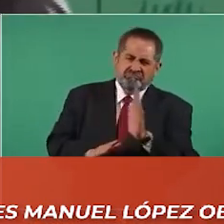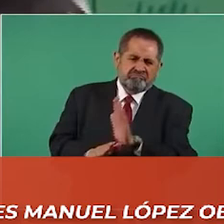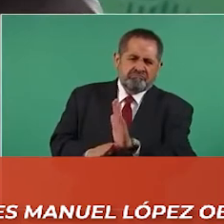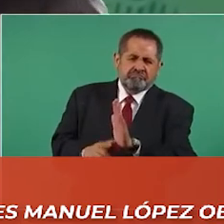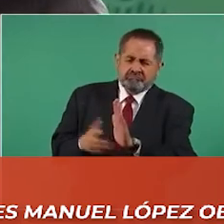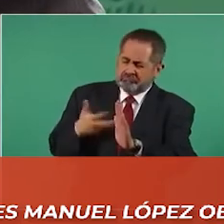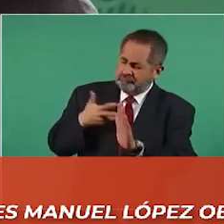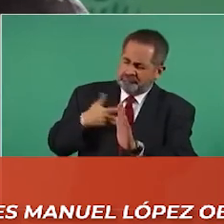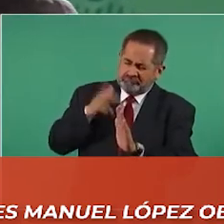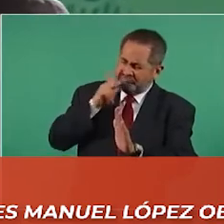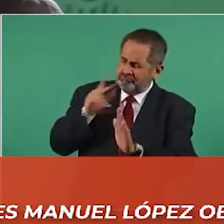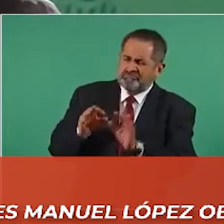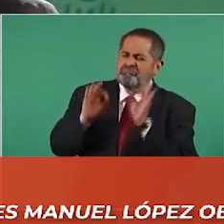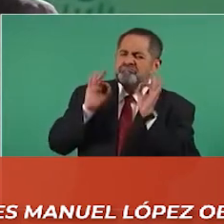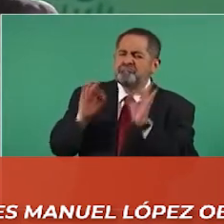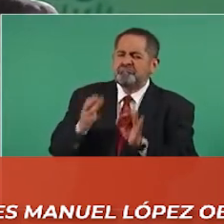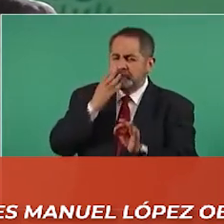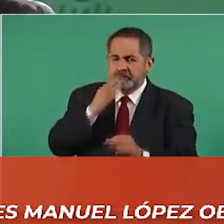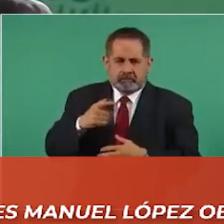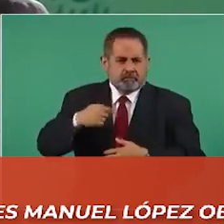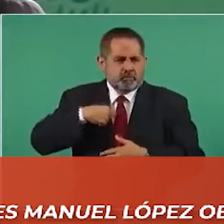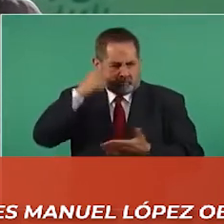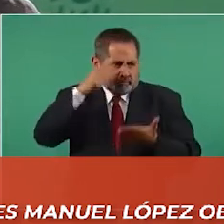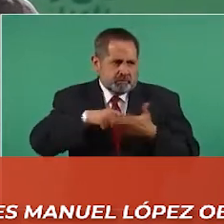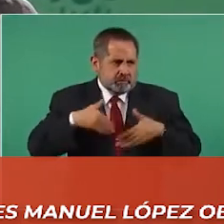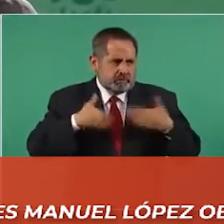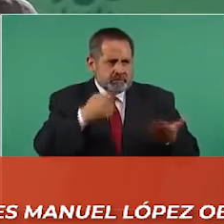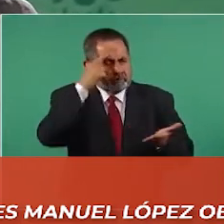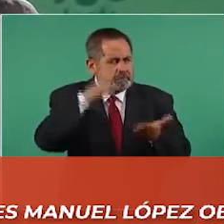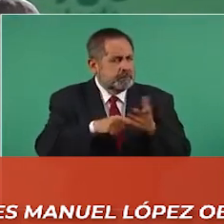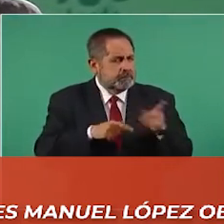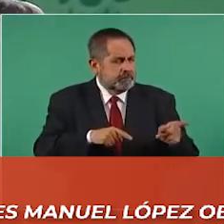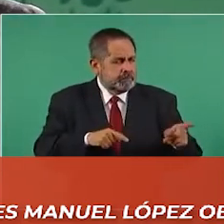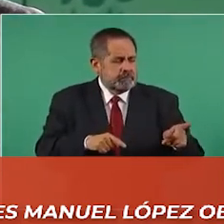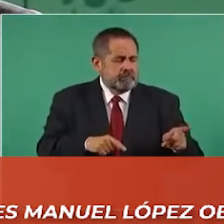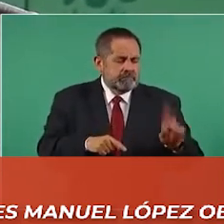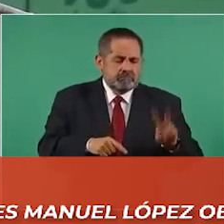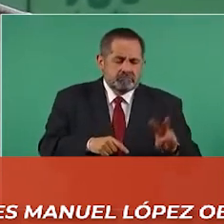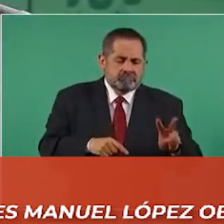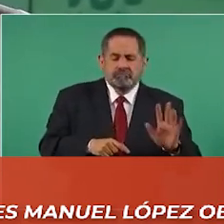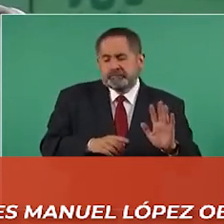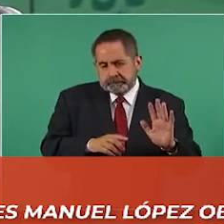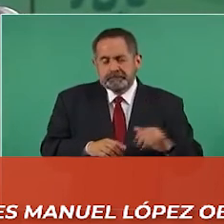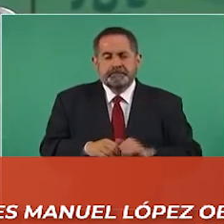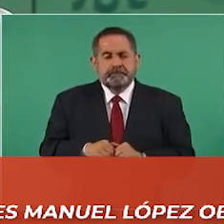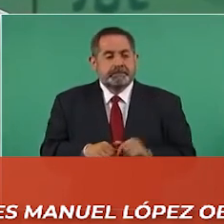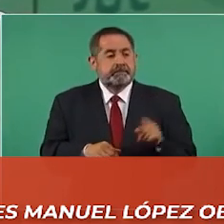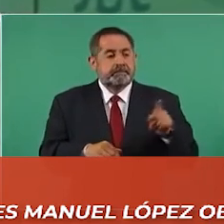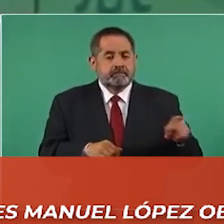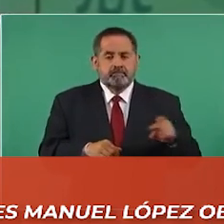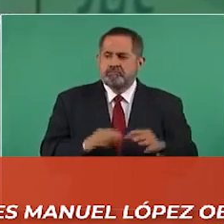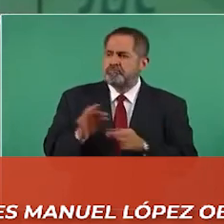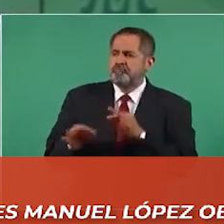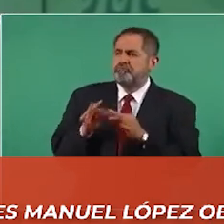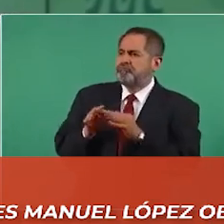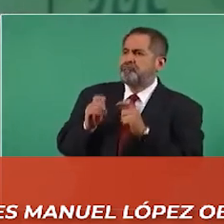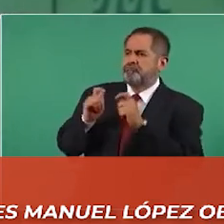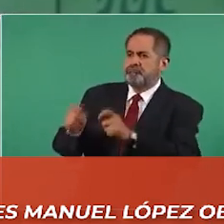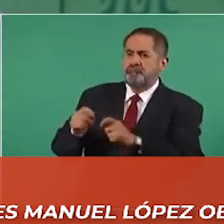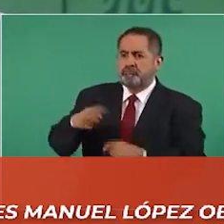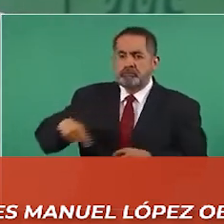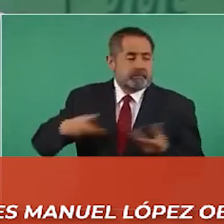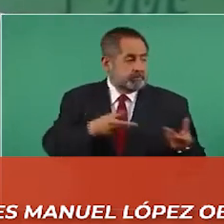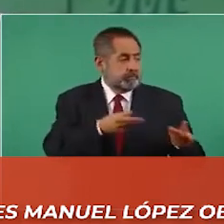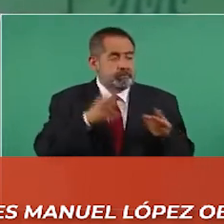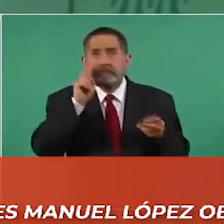tener, y le creo, de que entregó la obra, la